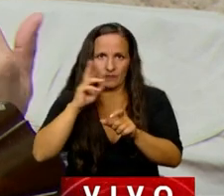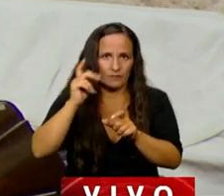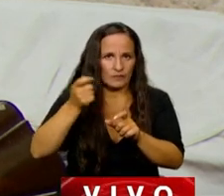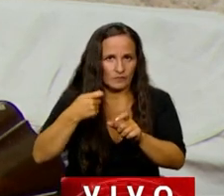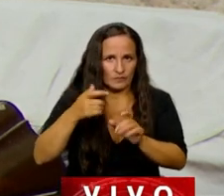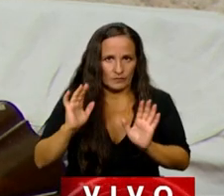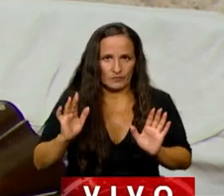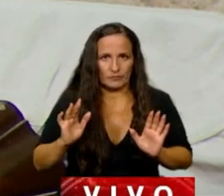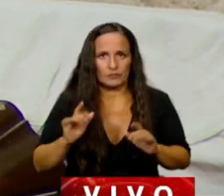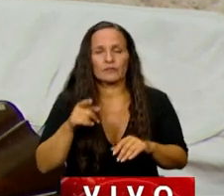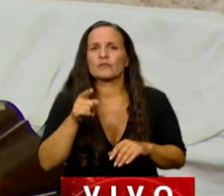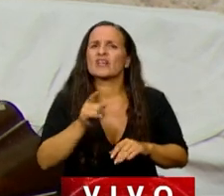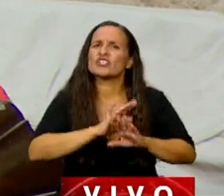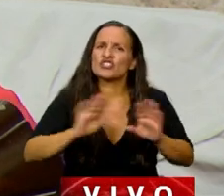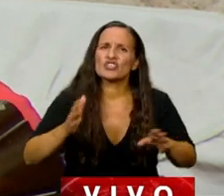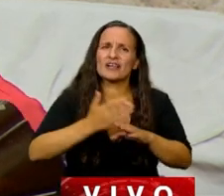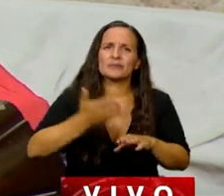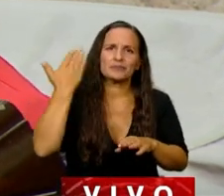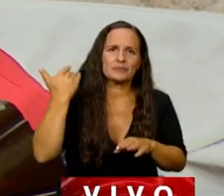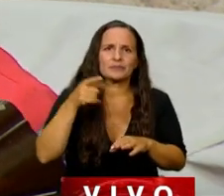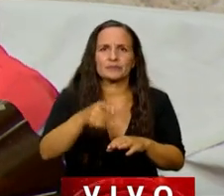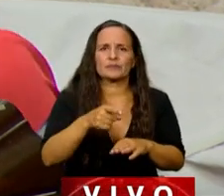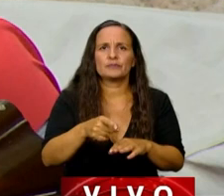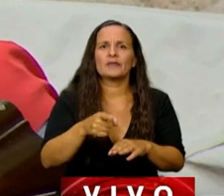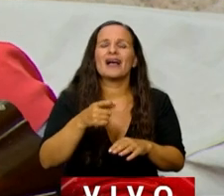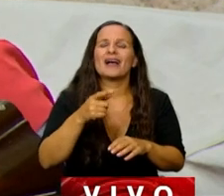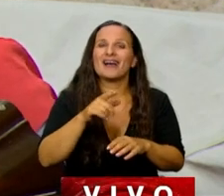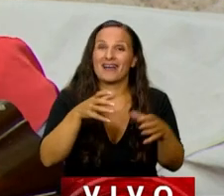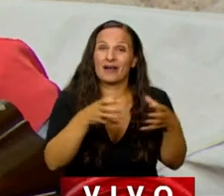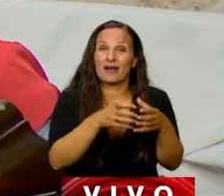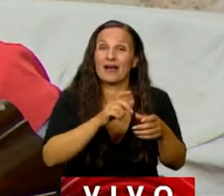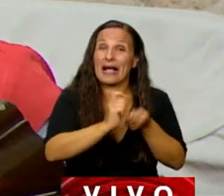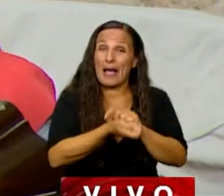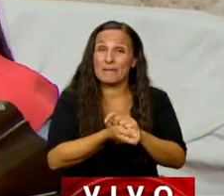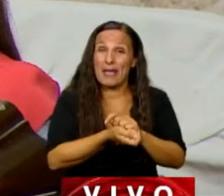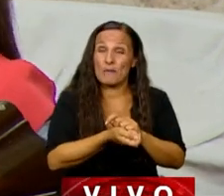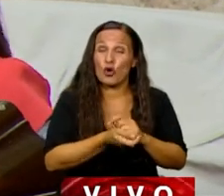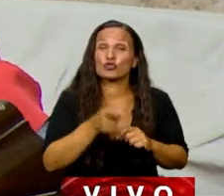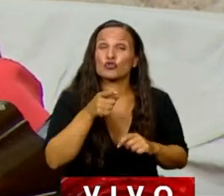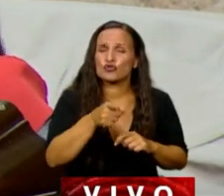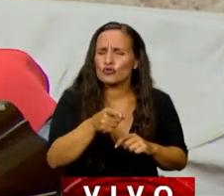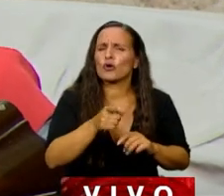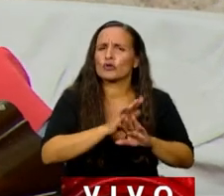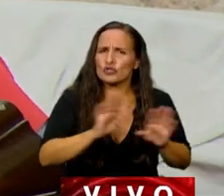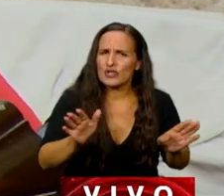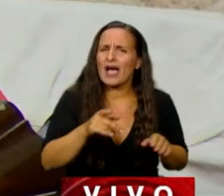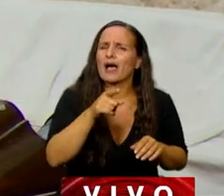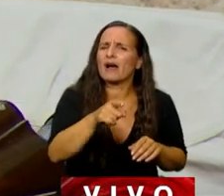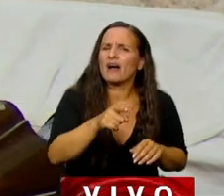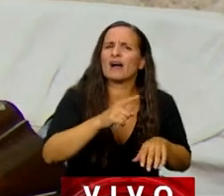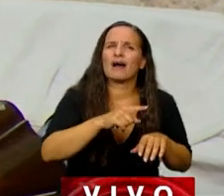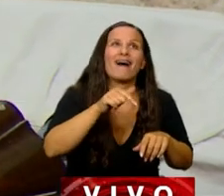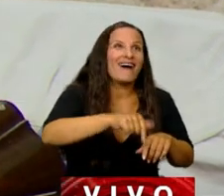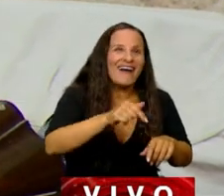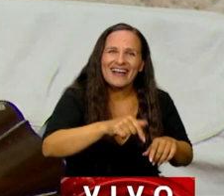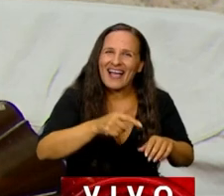de Todos, ya lo había inventado previamente Cambiemos, mientras aquí afuera volaban los gases y las balas de goma